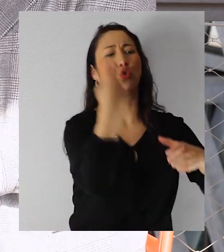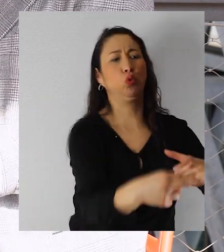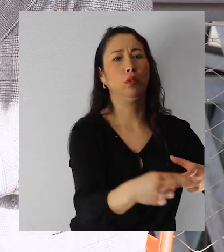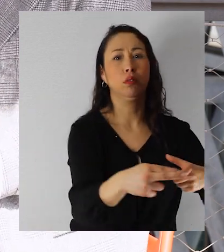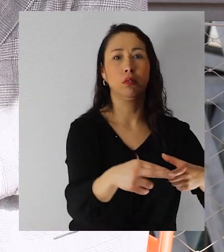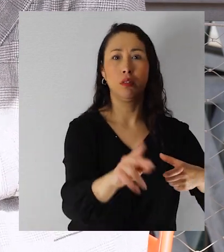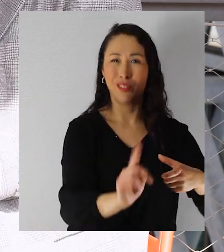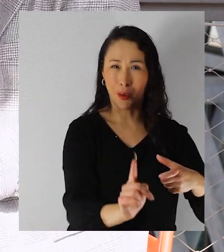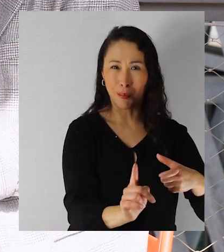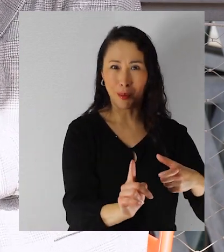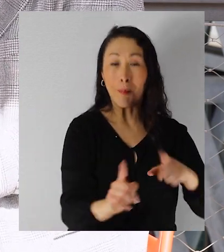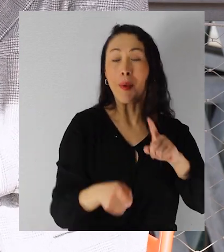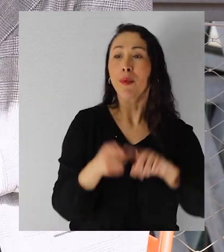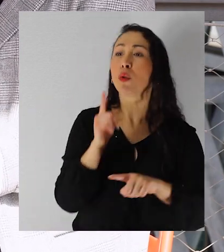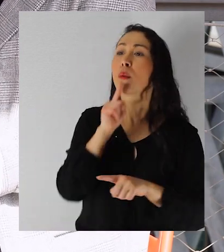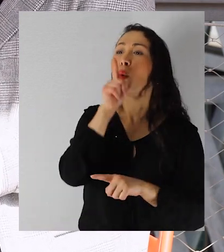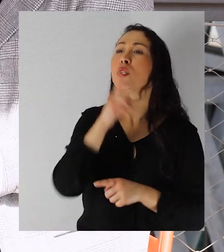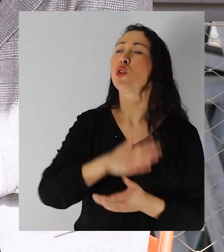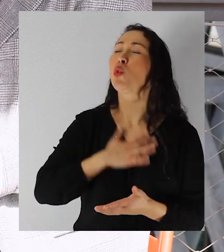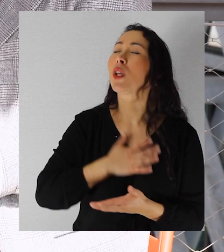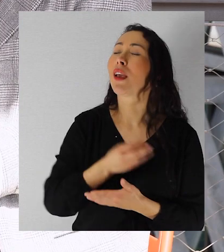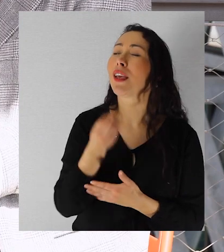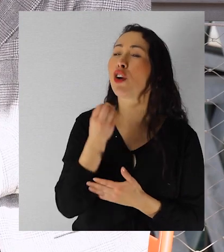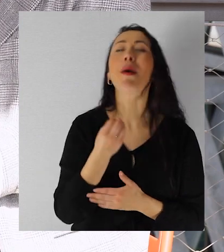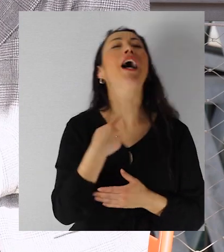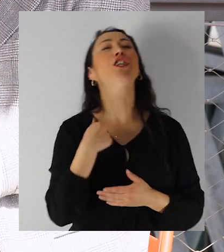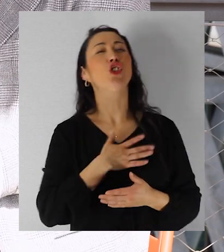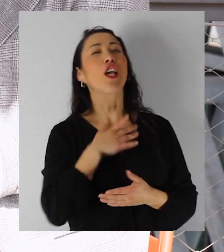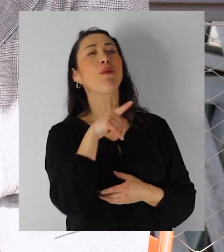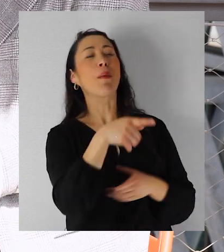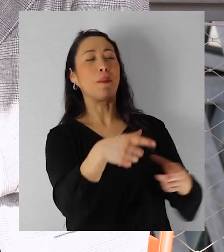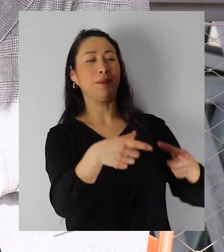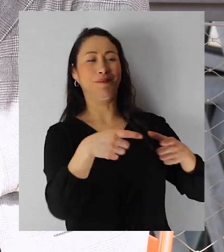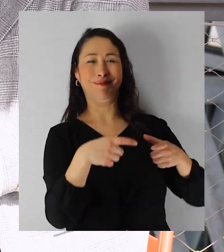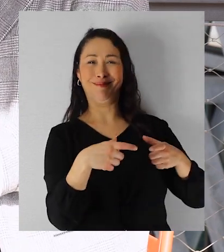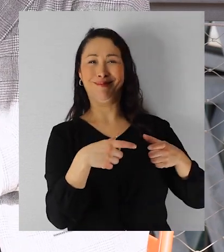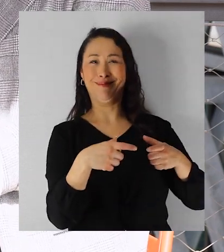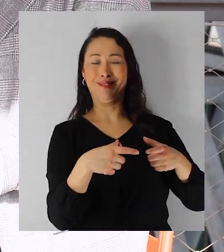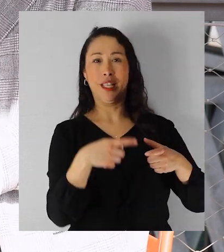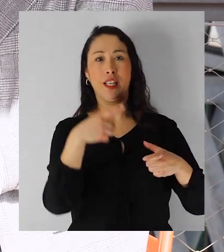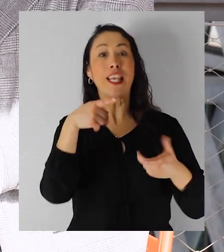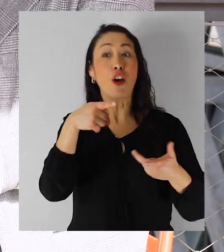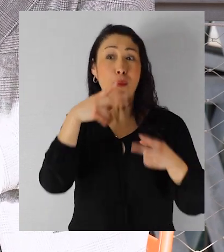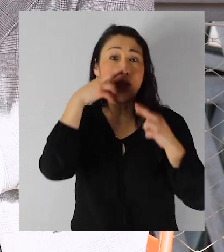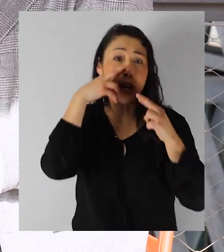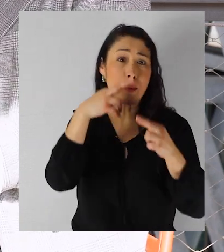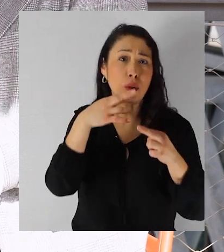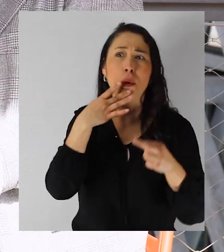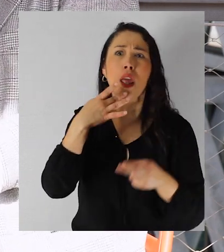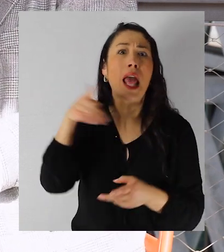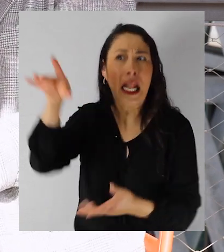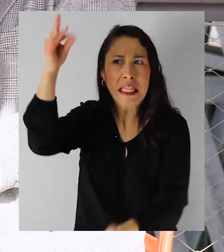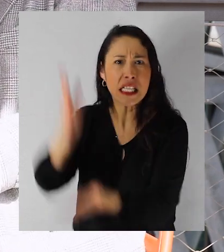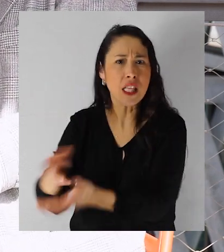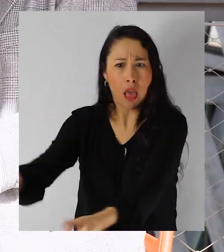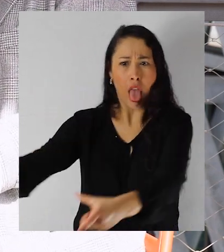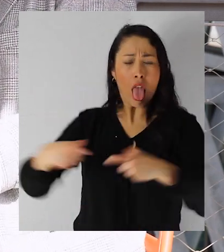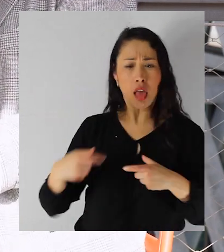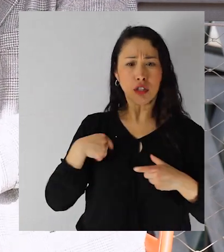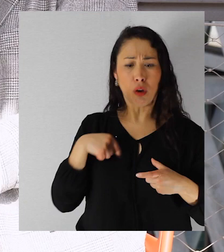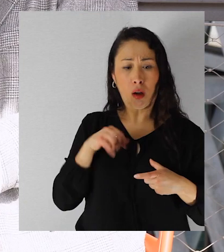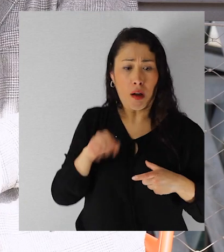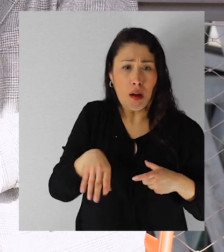a preguntarte qué vas a querer de comer. Exacto. Es un poco la relación que hay. Es una relación de respeto entre personas. No por